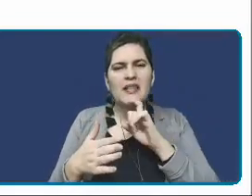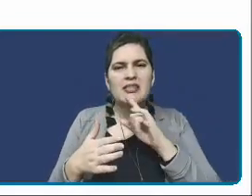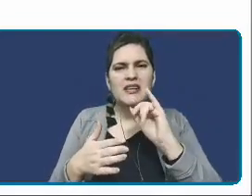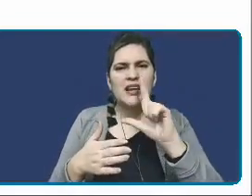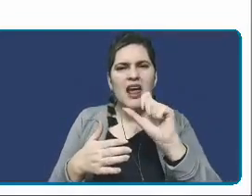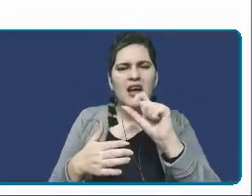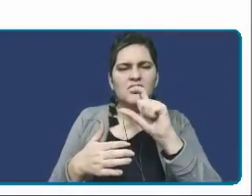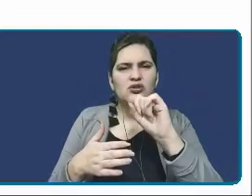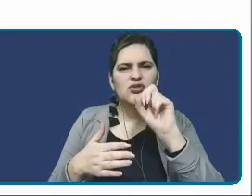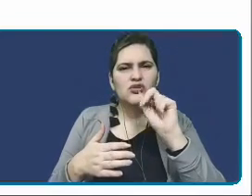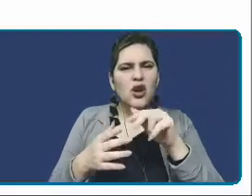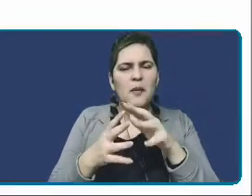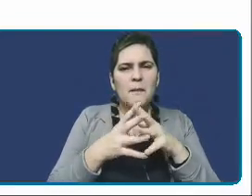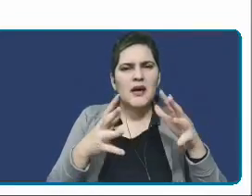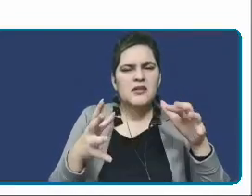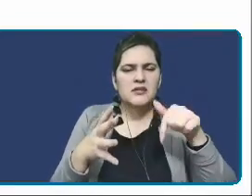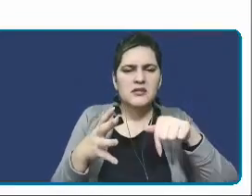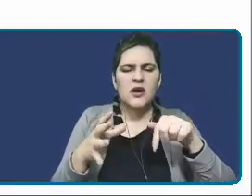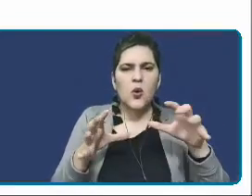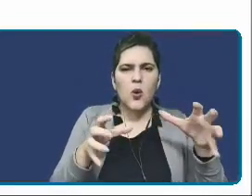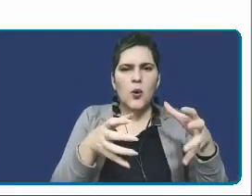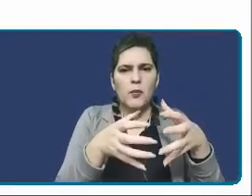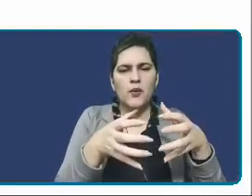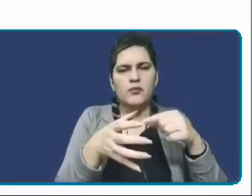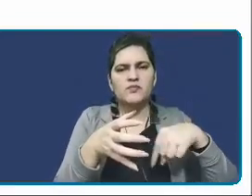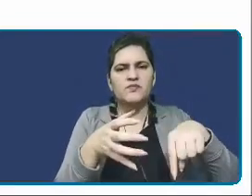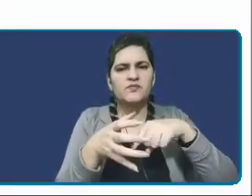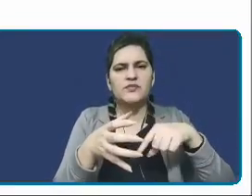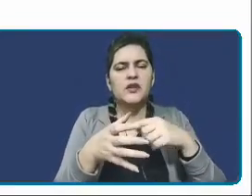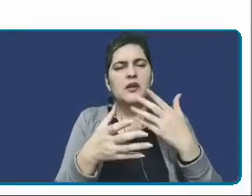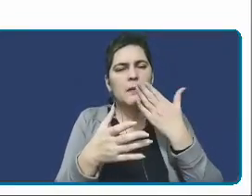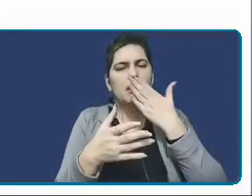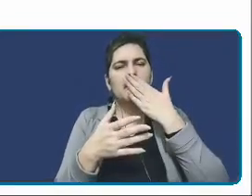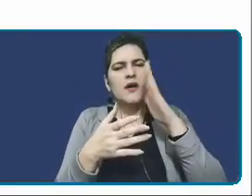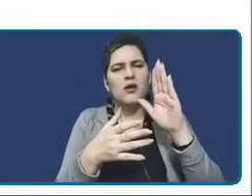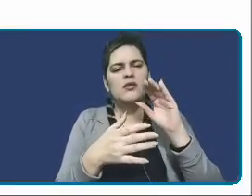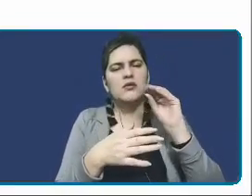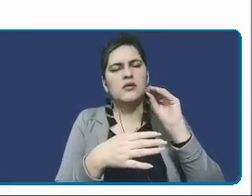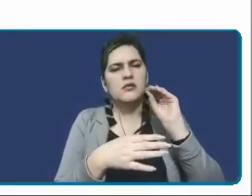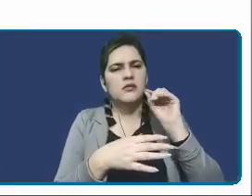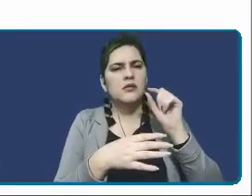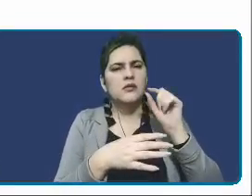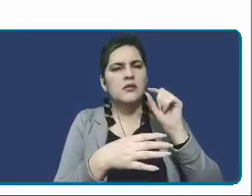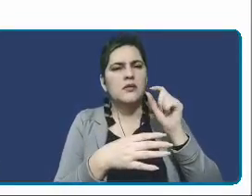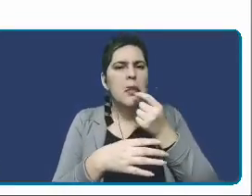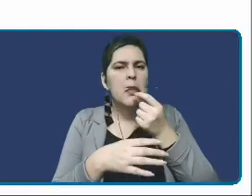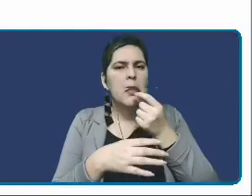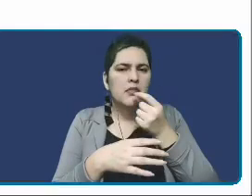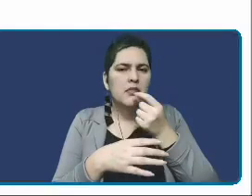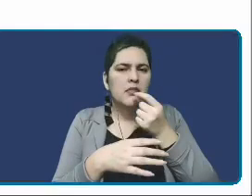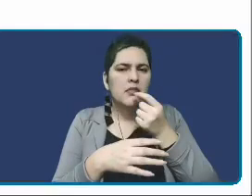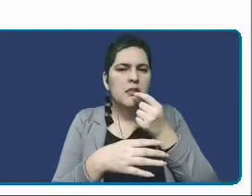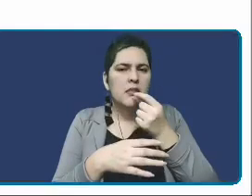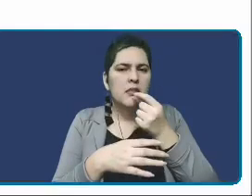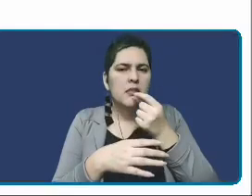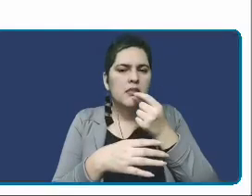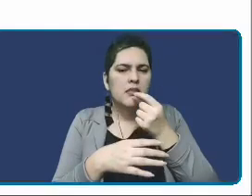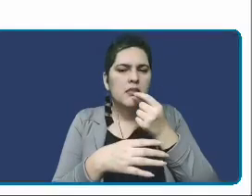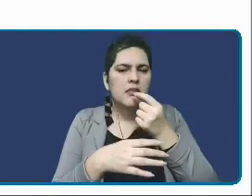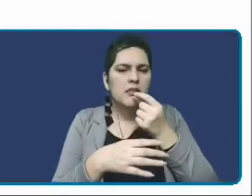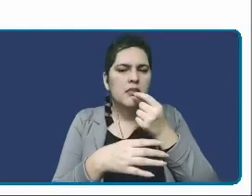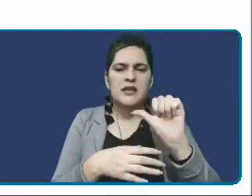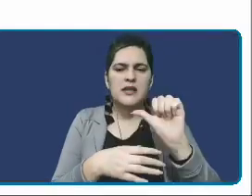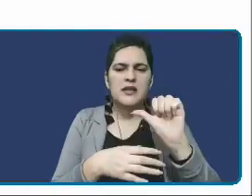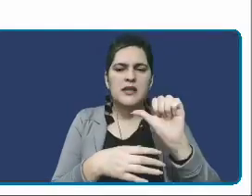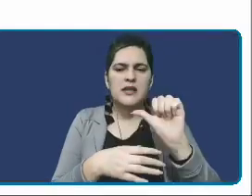en aquellos grupos se favorece dar como suplemento más permanentemente la B6, la B12 y el magnesio. Pero como ven, no en todos, no